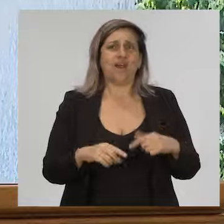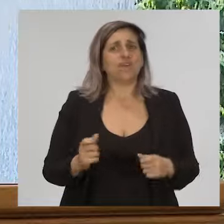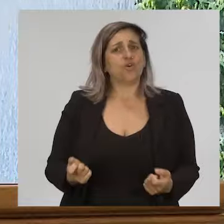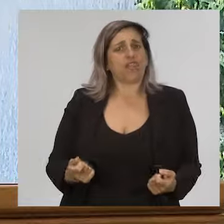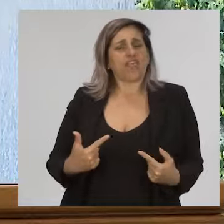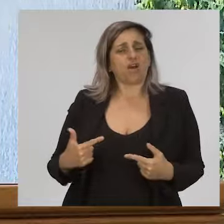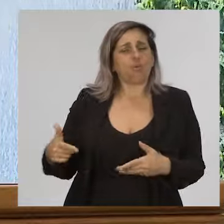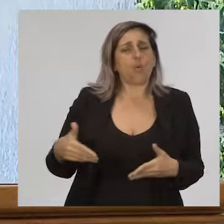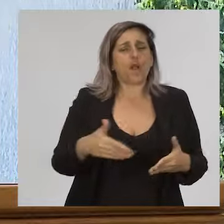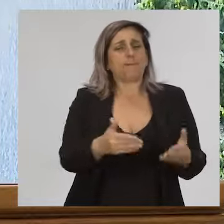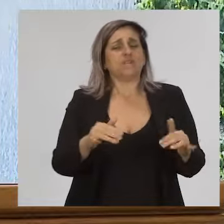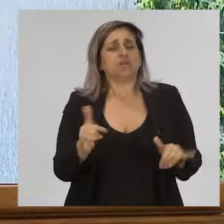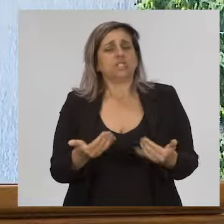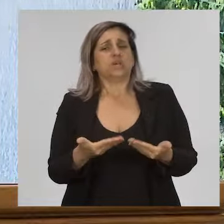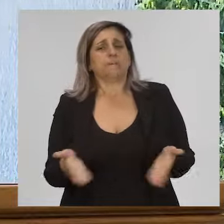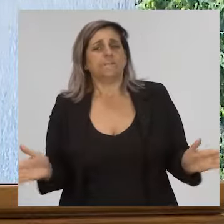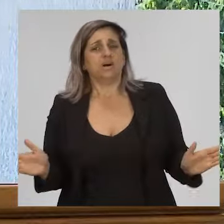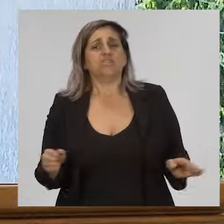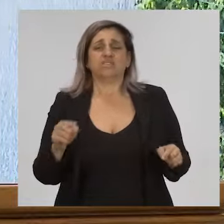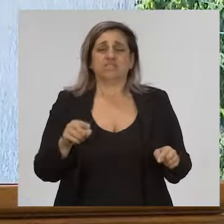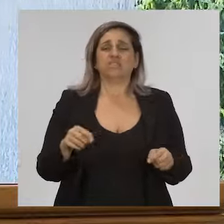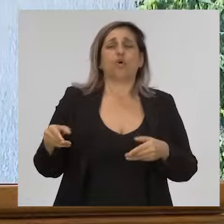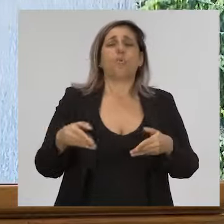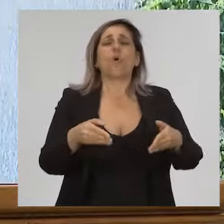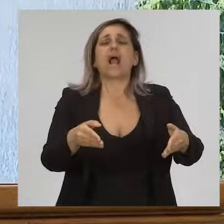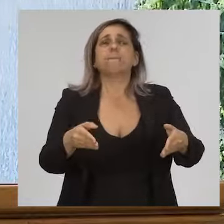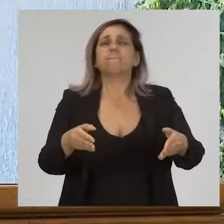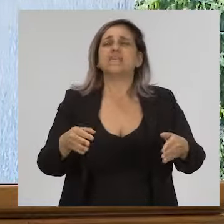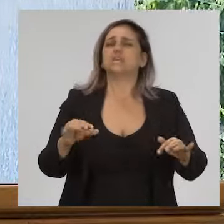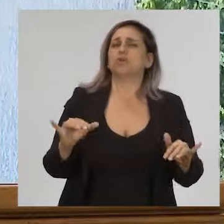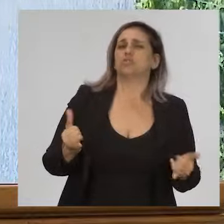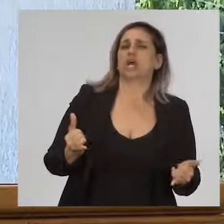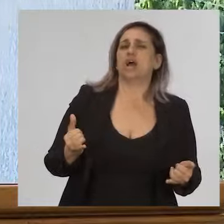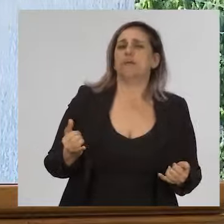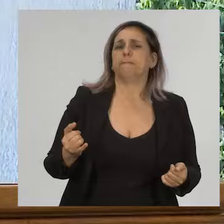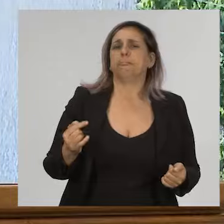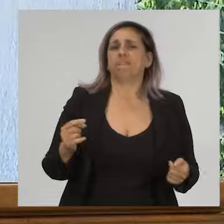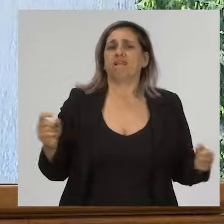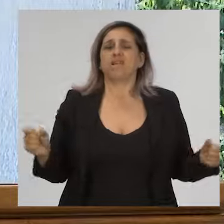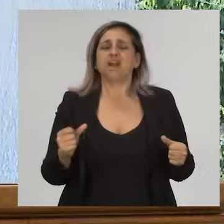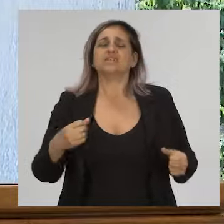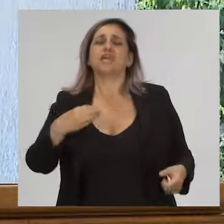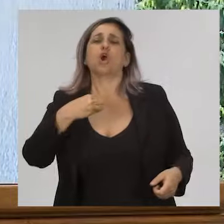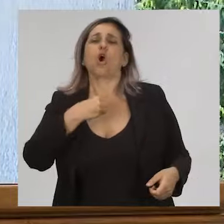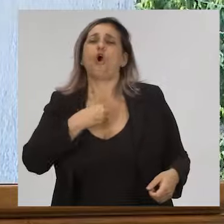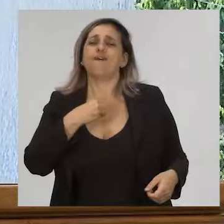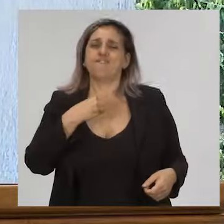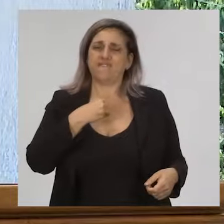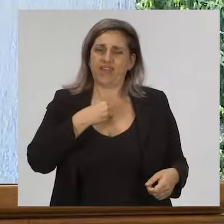nos ilumina este camino que empezamos. O sea, estos son los caminos que hacen